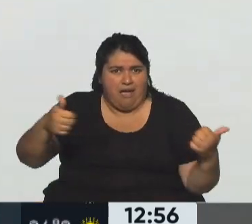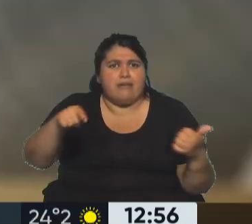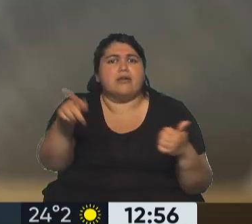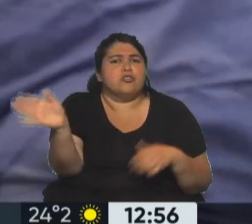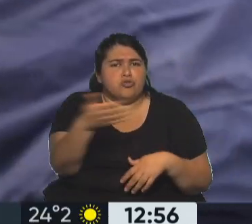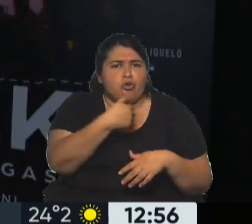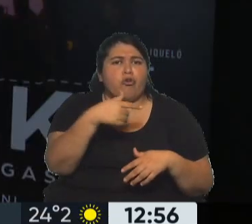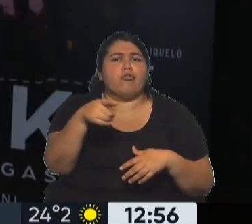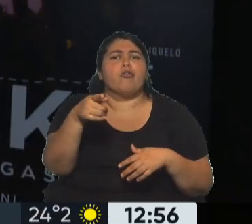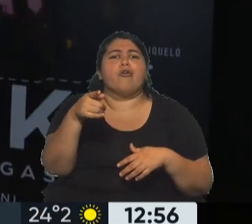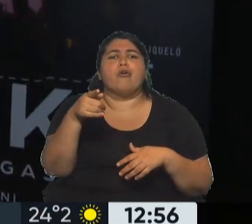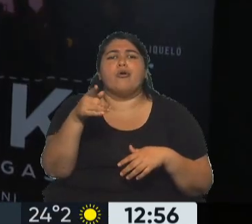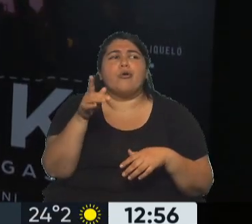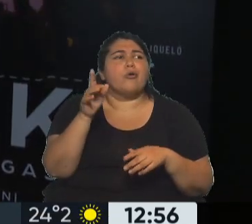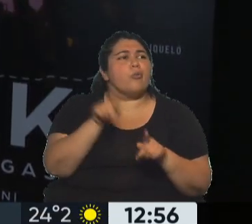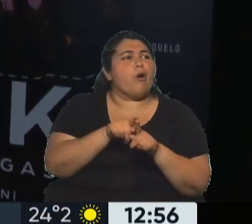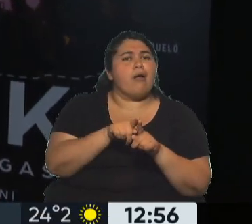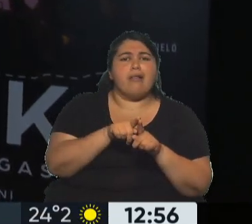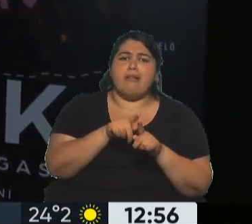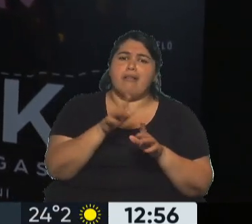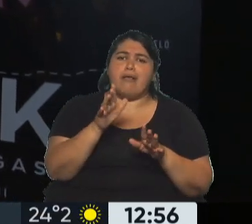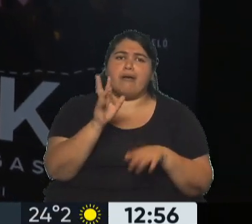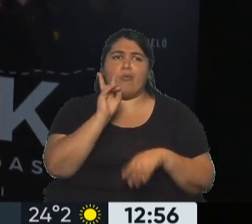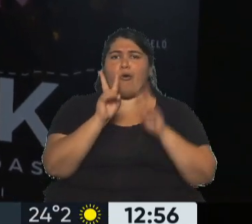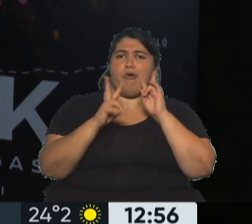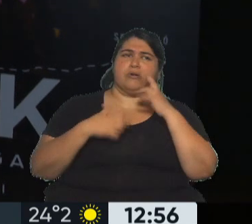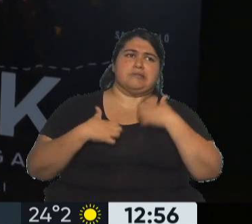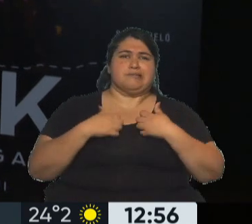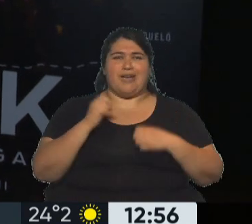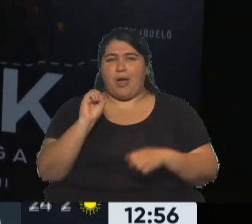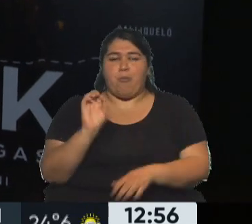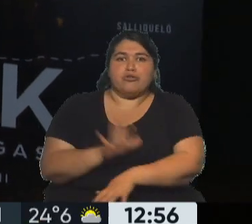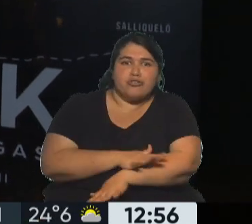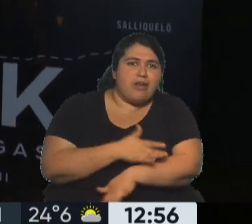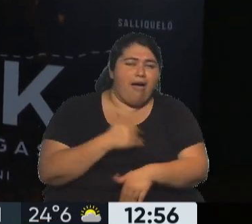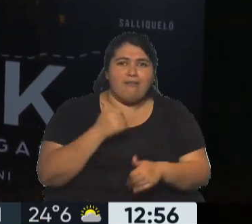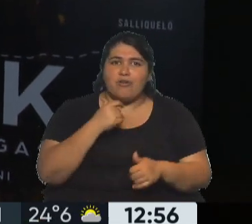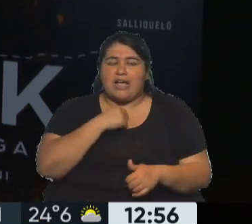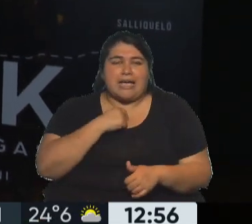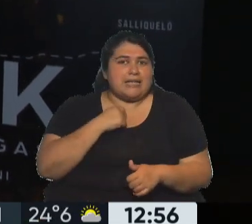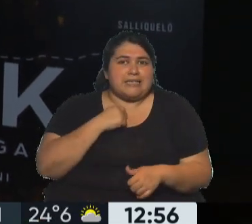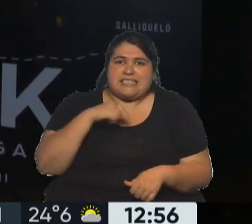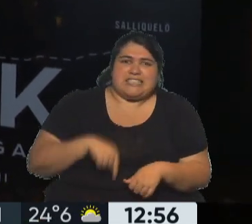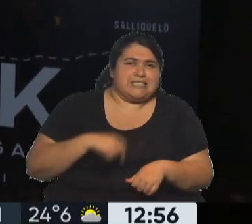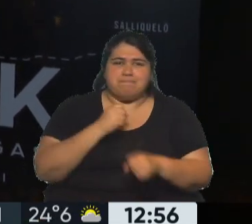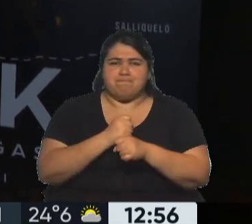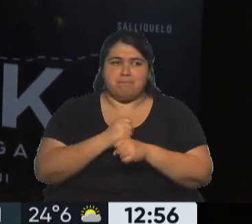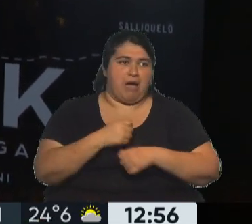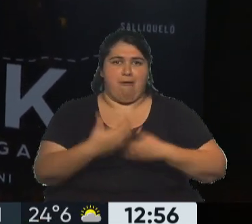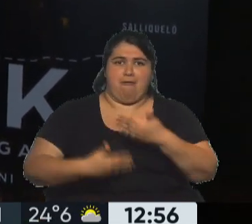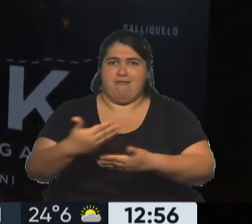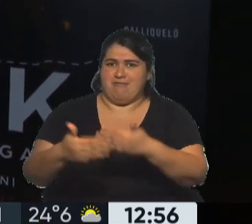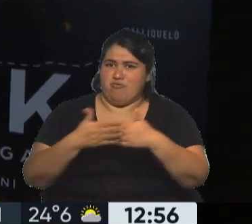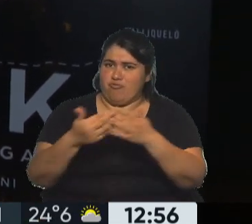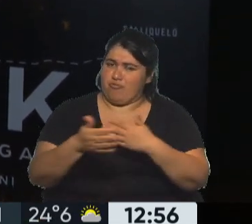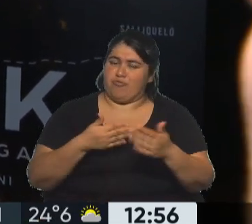todos estaban como emocionados para arrancar esta obra y seguir adelante. Una de